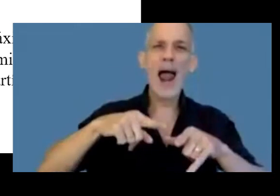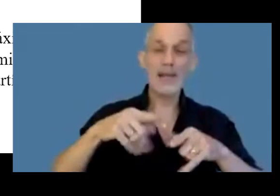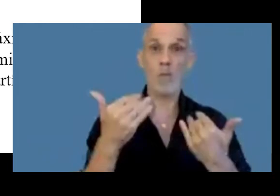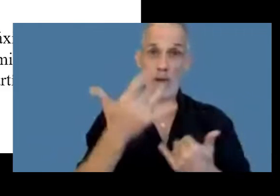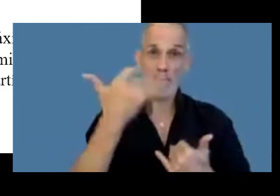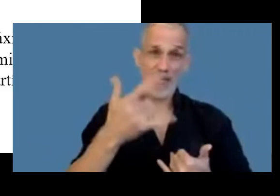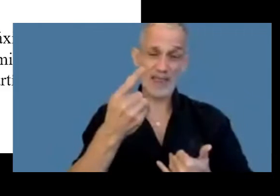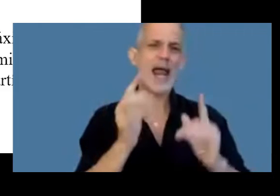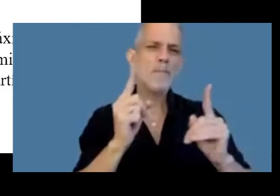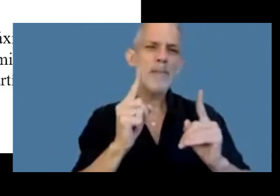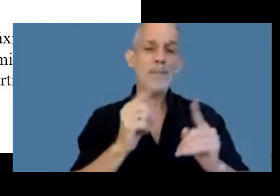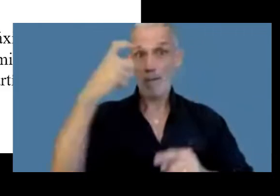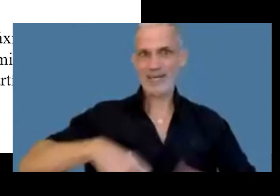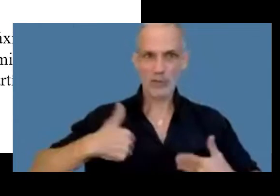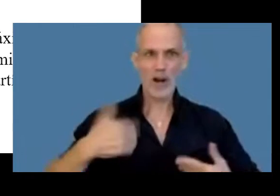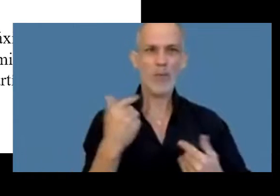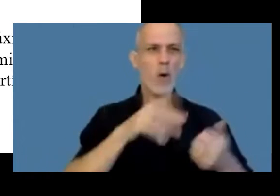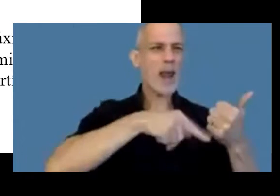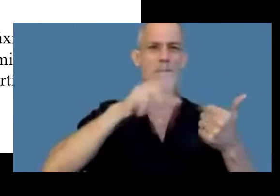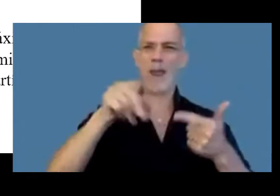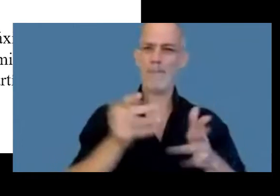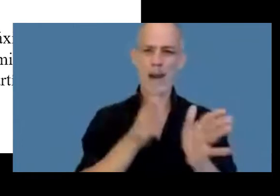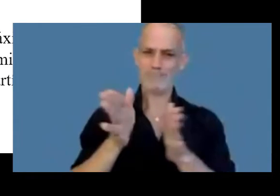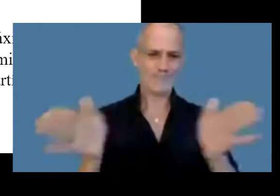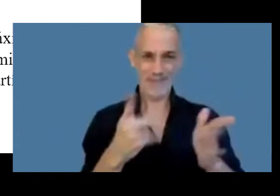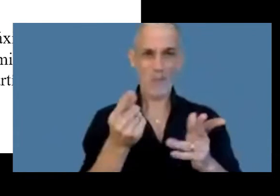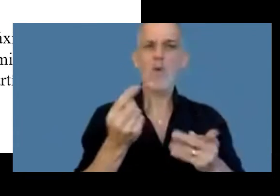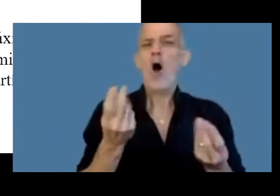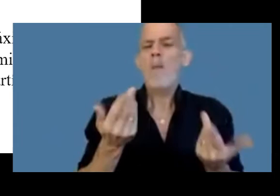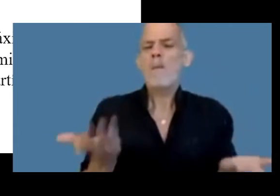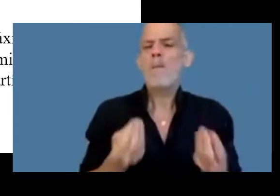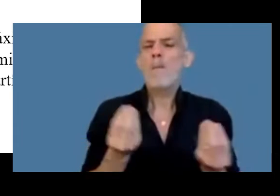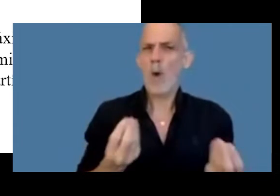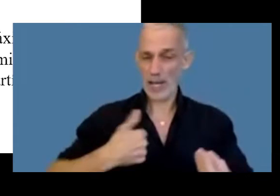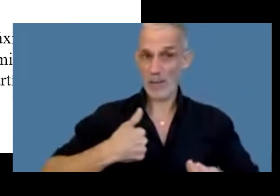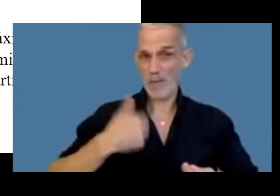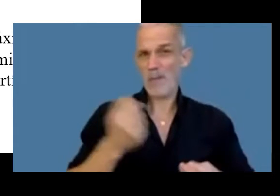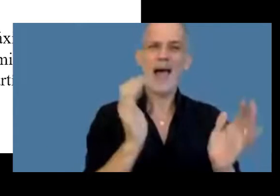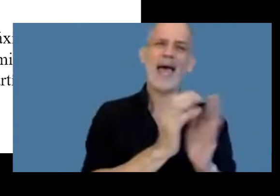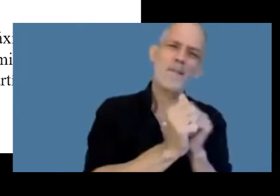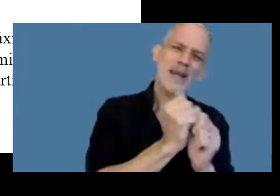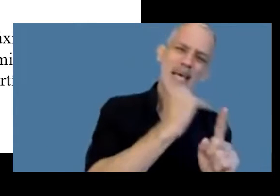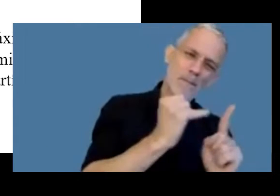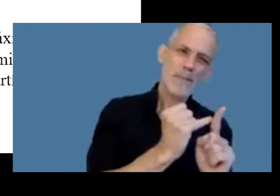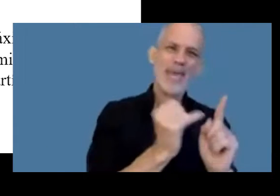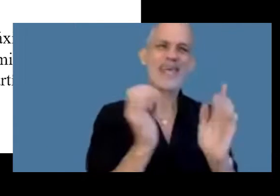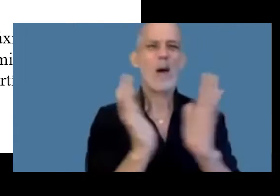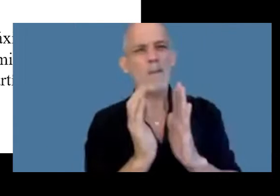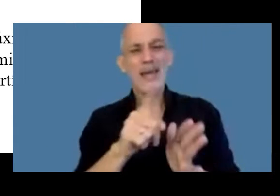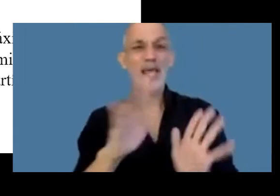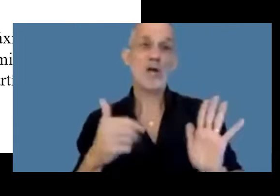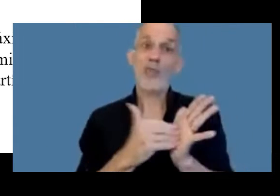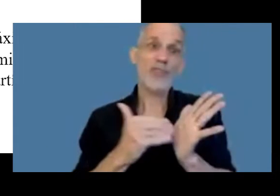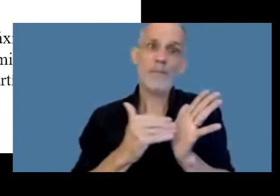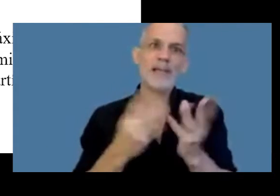mismo contribuyente, ya sea en su calidad de pequeña y mediana empresa, y dependiendo del tipo